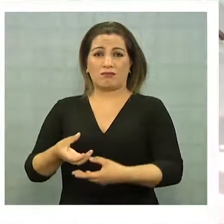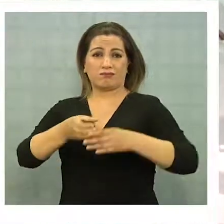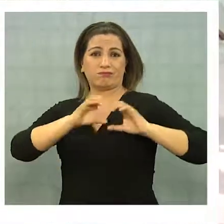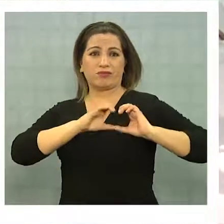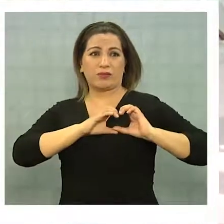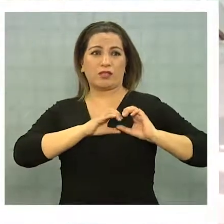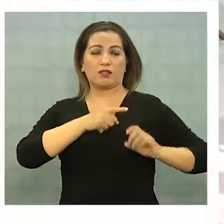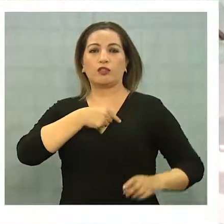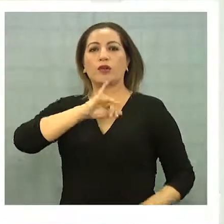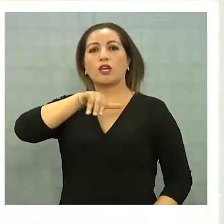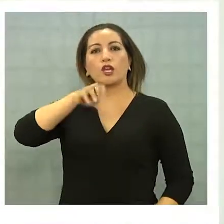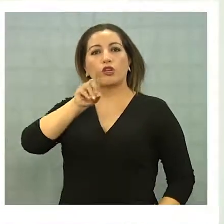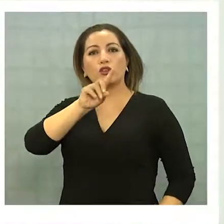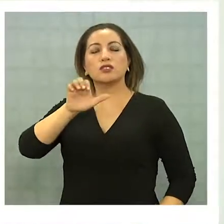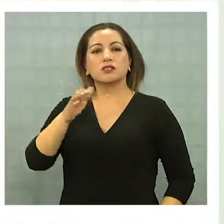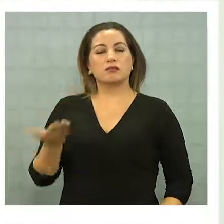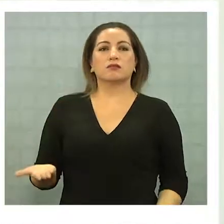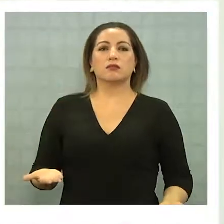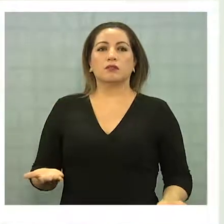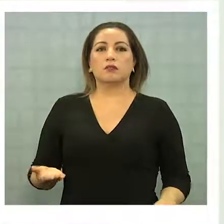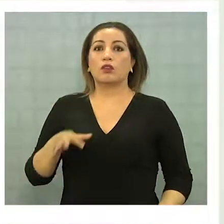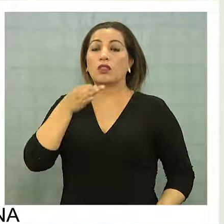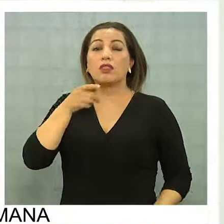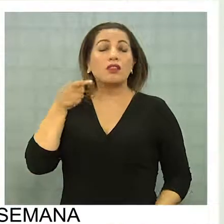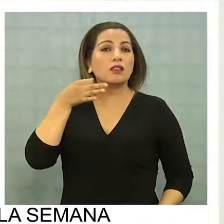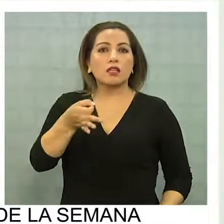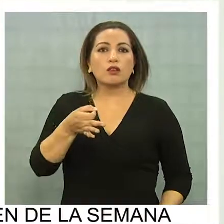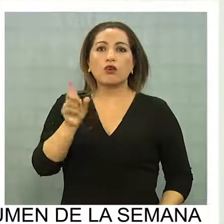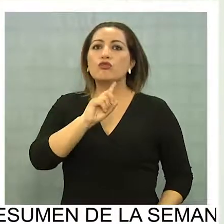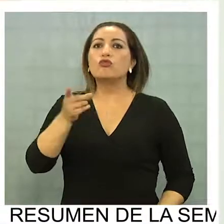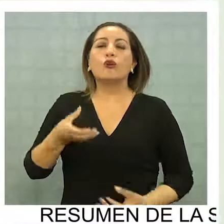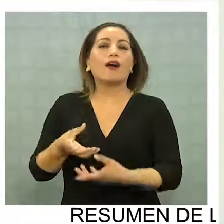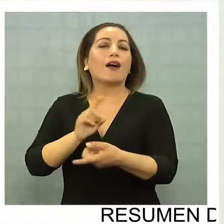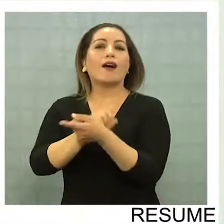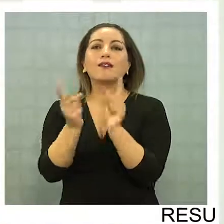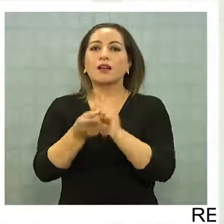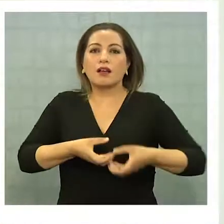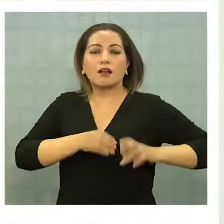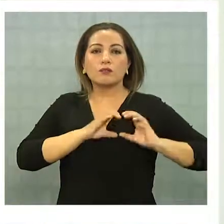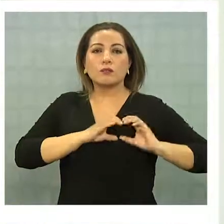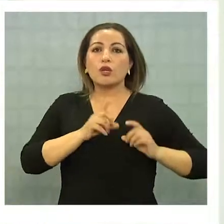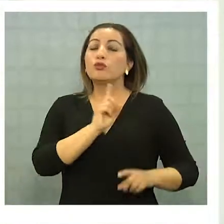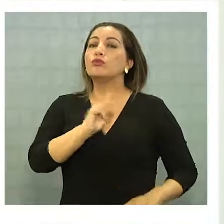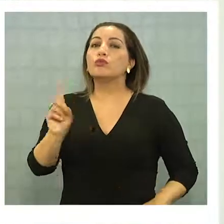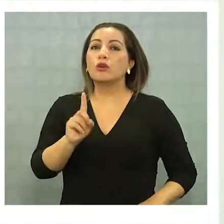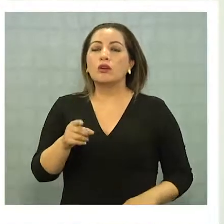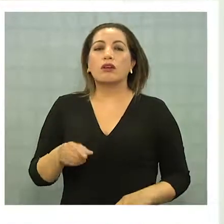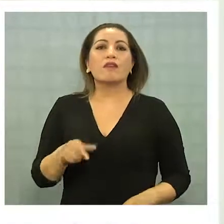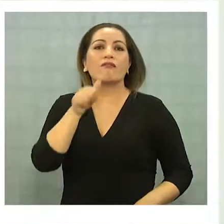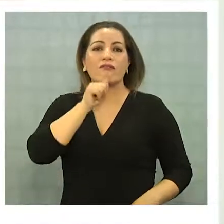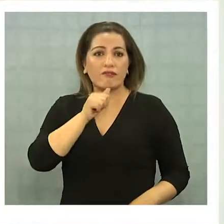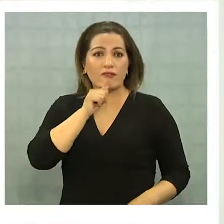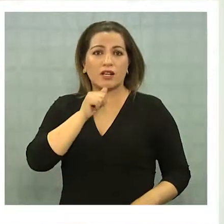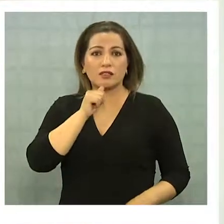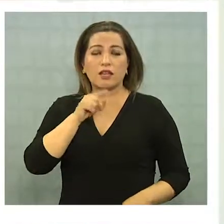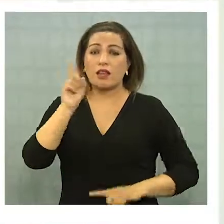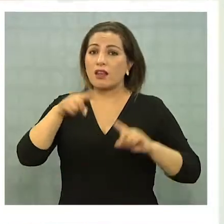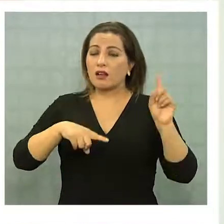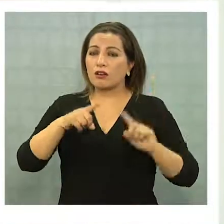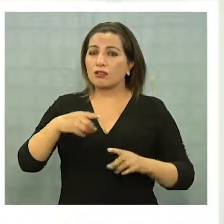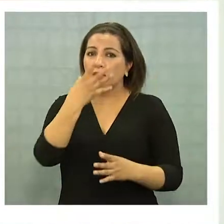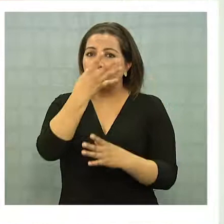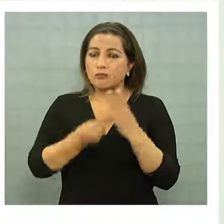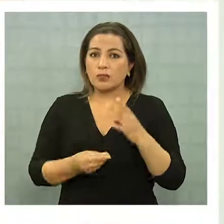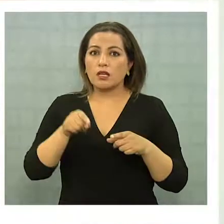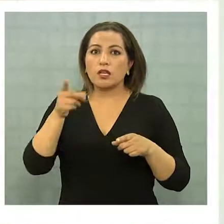Luis Rojas. En este caso, insisto, no es que ella haya dicho no al trasplante, le dijimos no mientras se resuelven este tipo